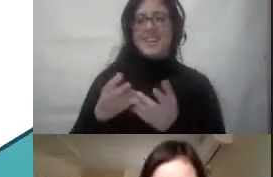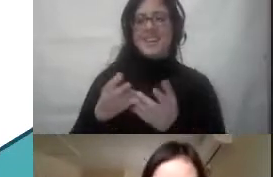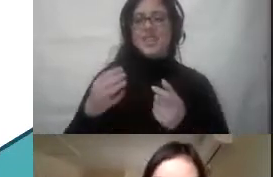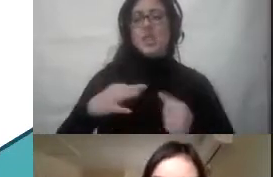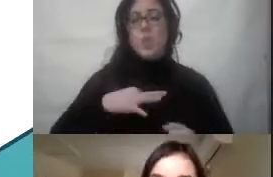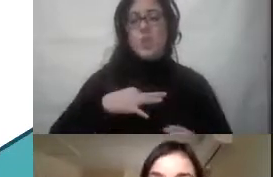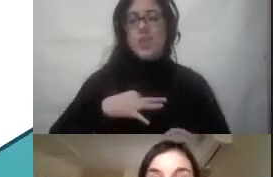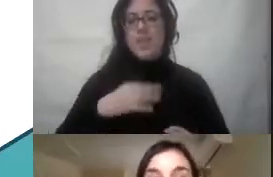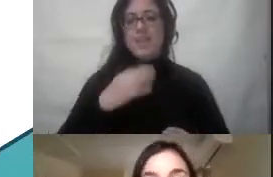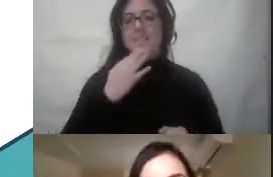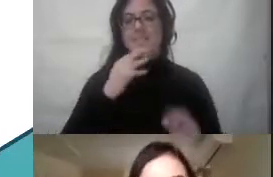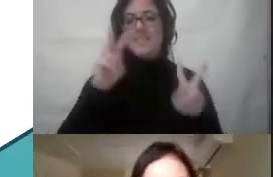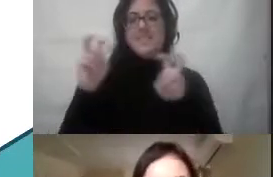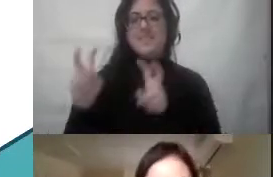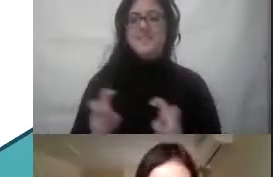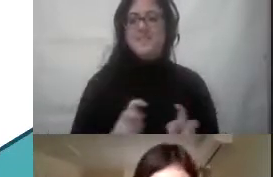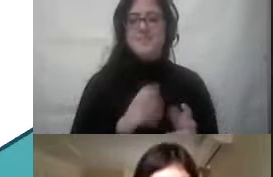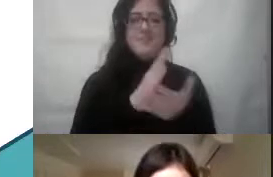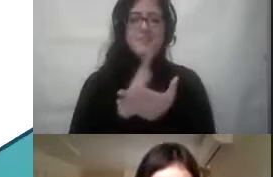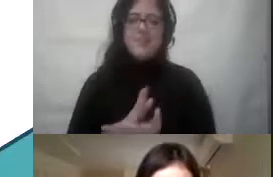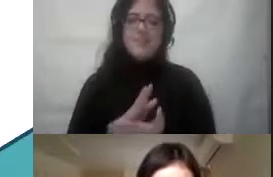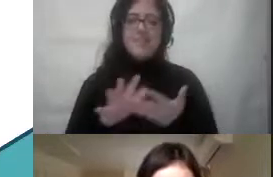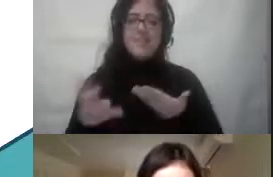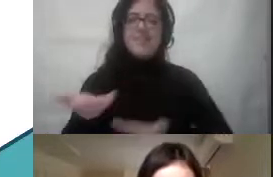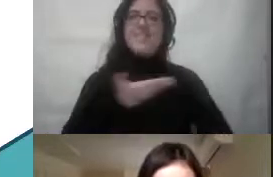actitudes. Por lo tanto,